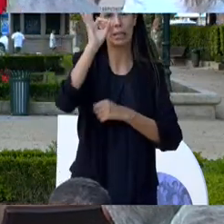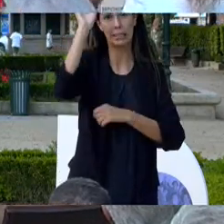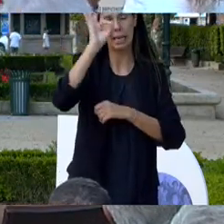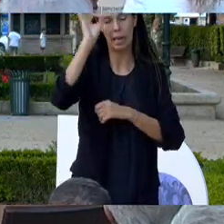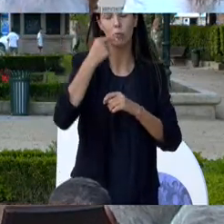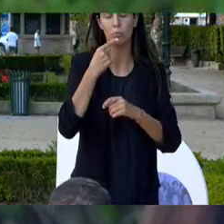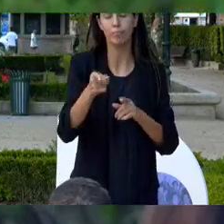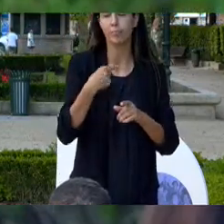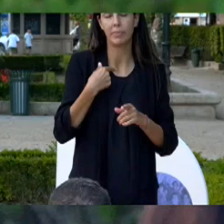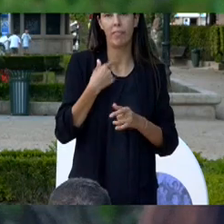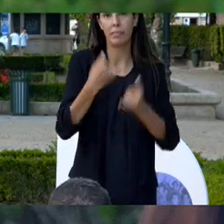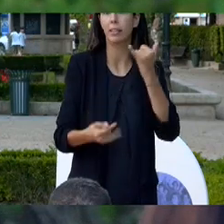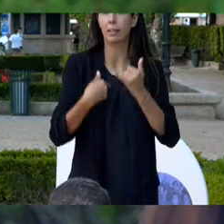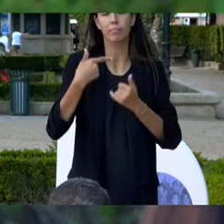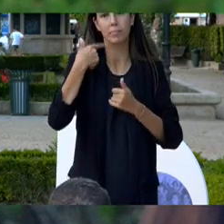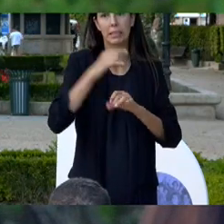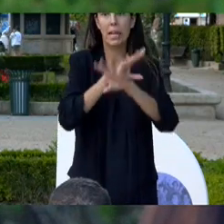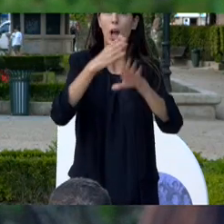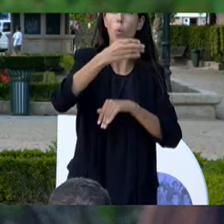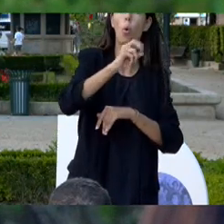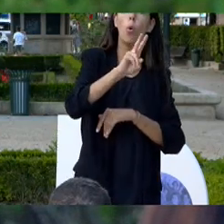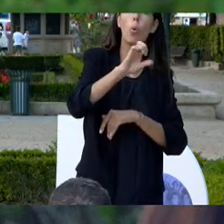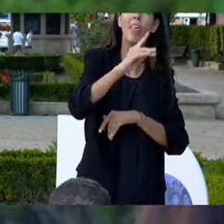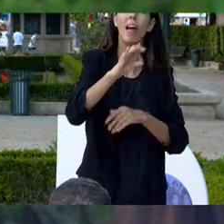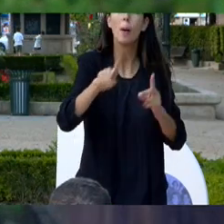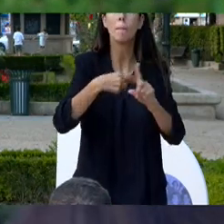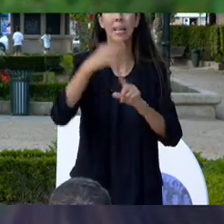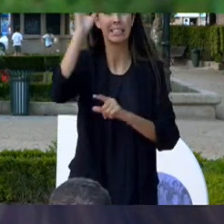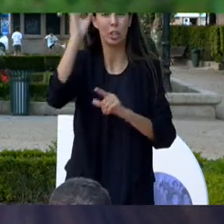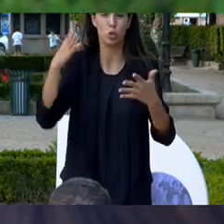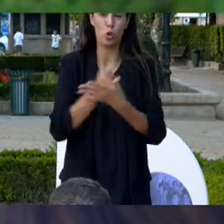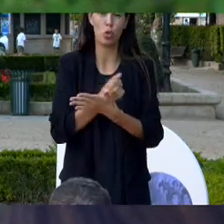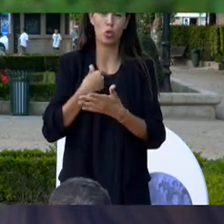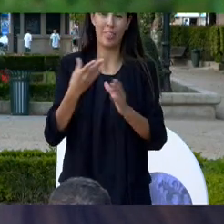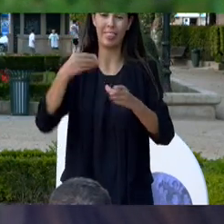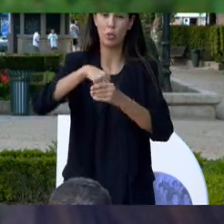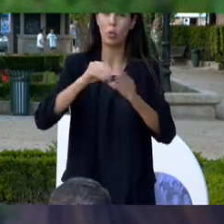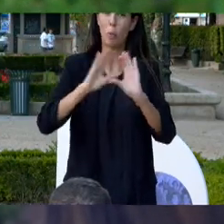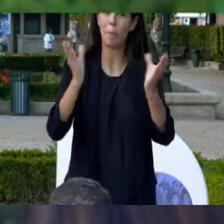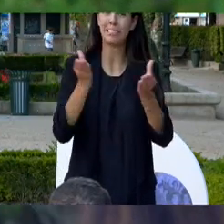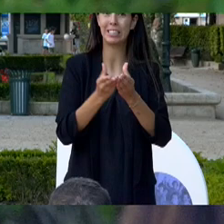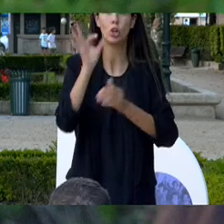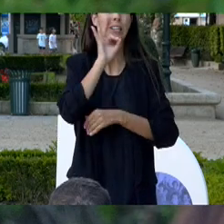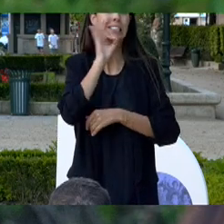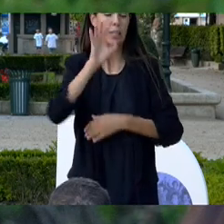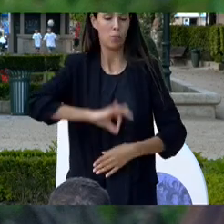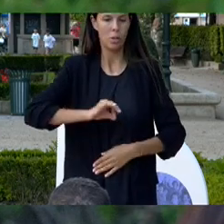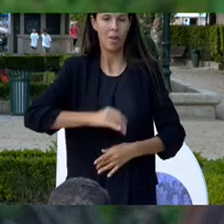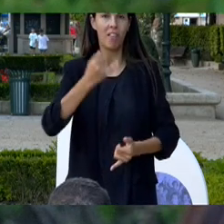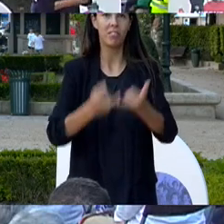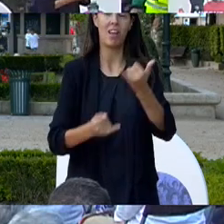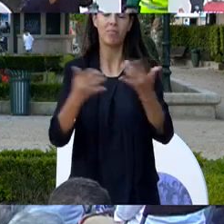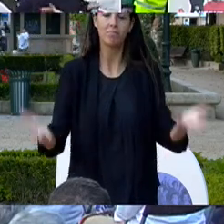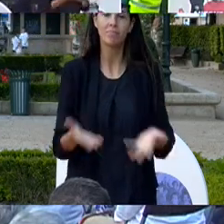foi indudablemente con Bóveda Castelao e toda a xente do Partido Galeguista de Pontevedra, foi a que incentivou